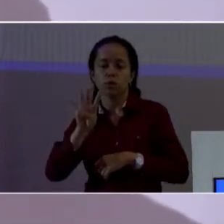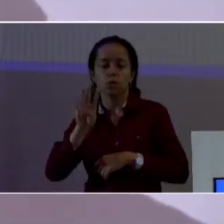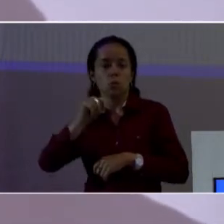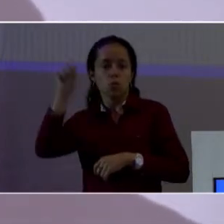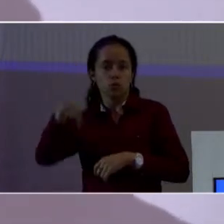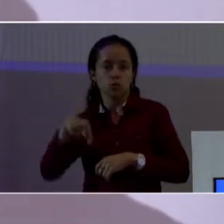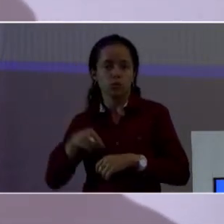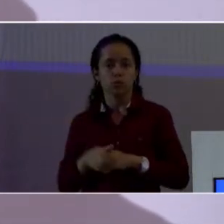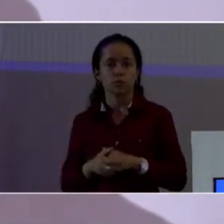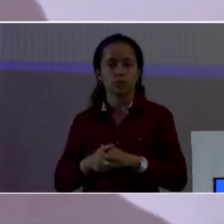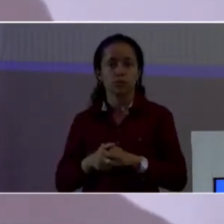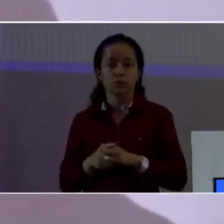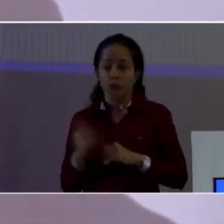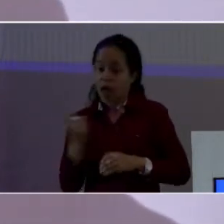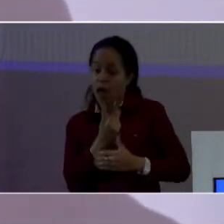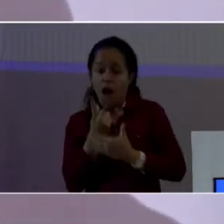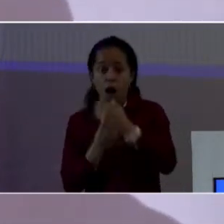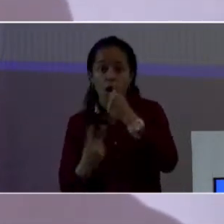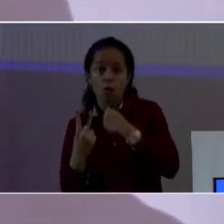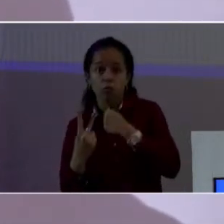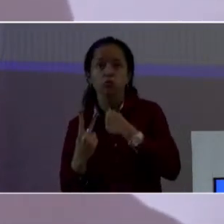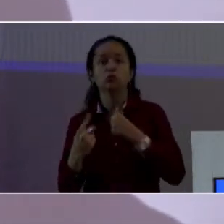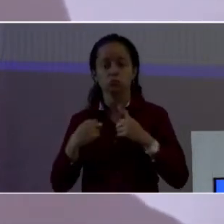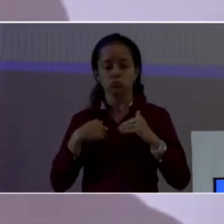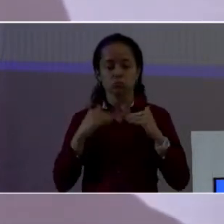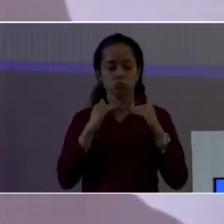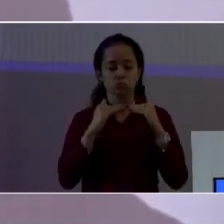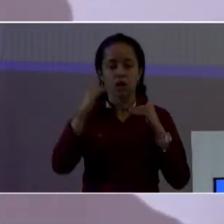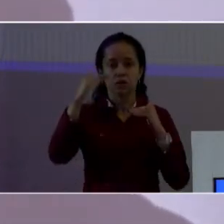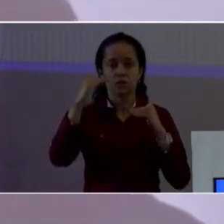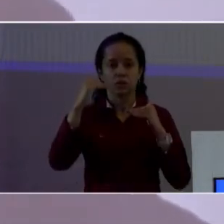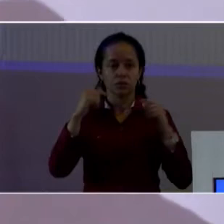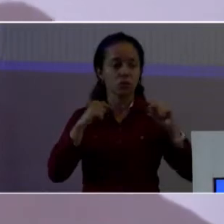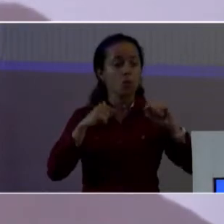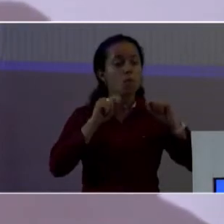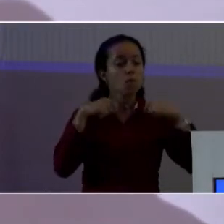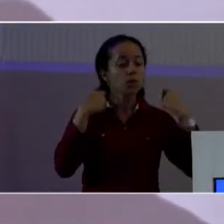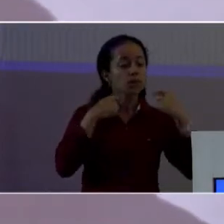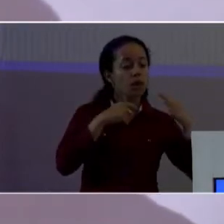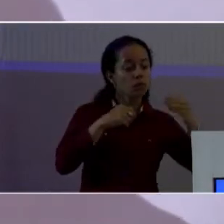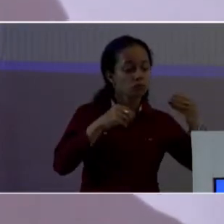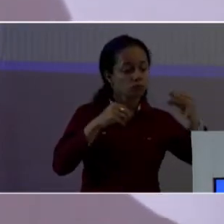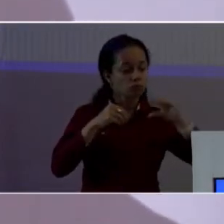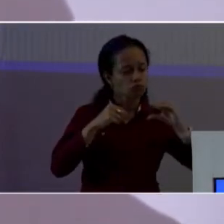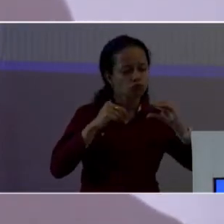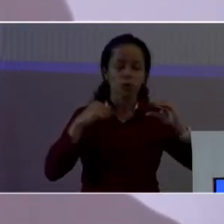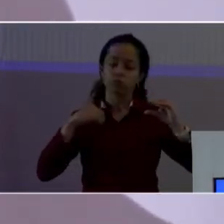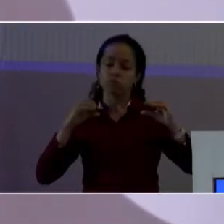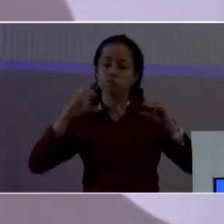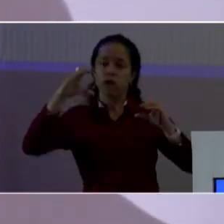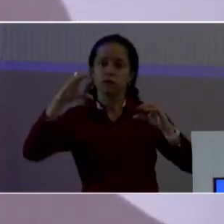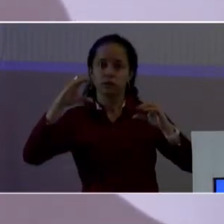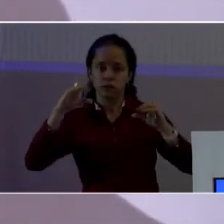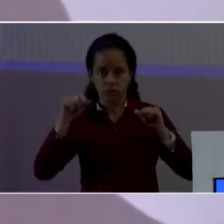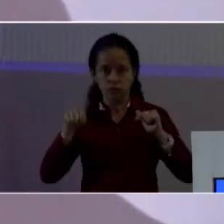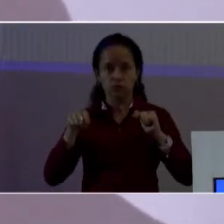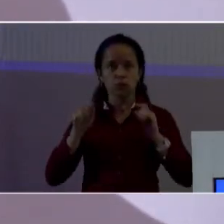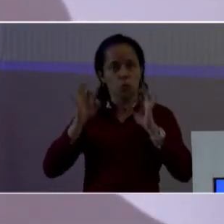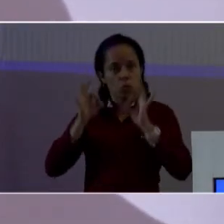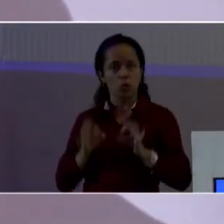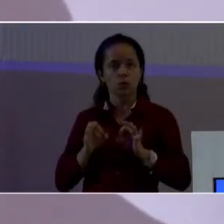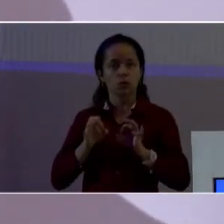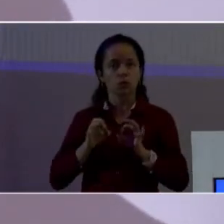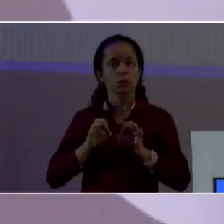88,24%. En ambas oportunidades nosotros logramos entonces superar los indicadores previstos por el